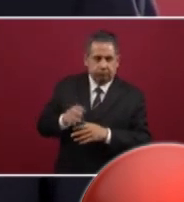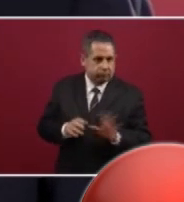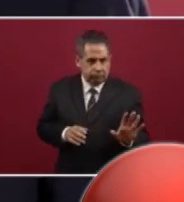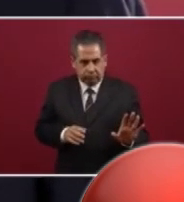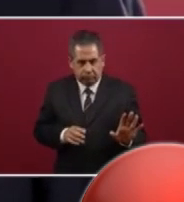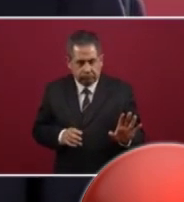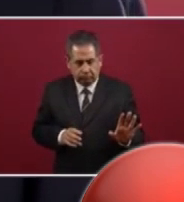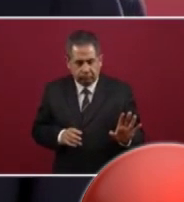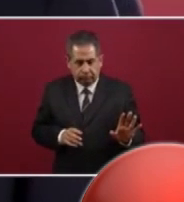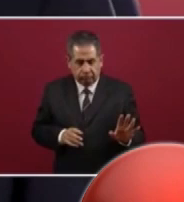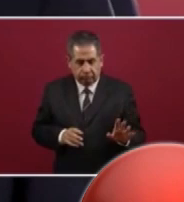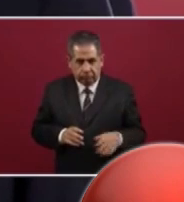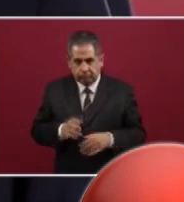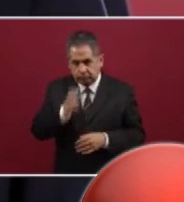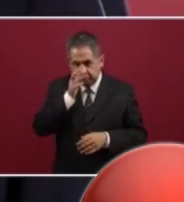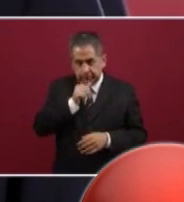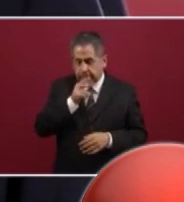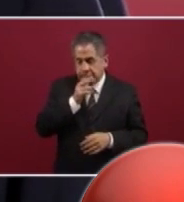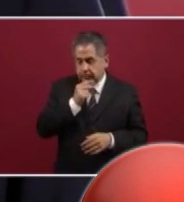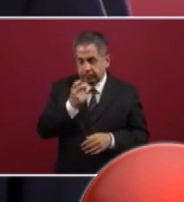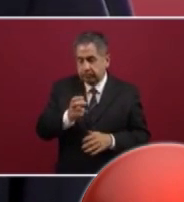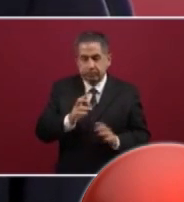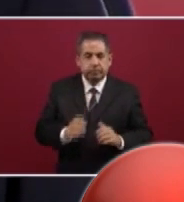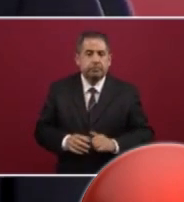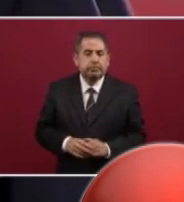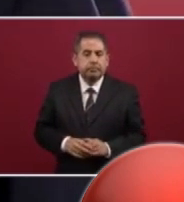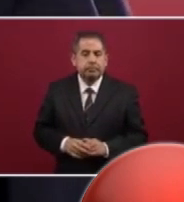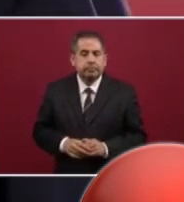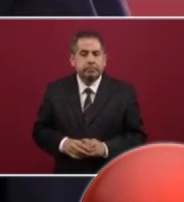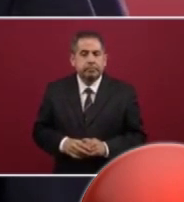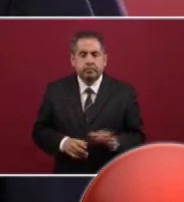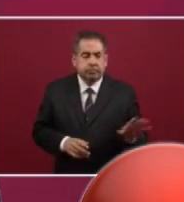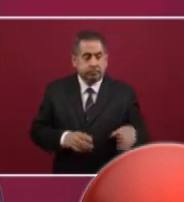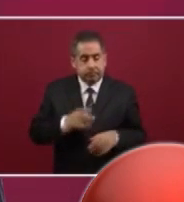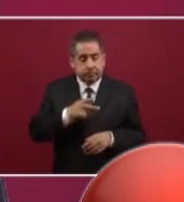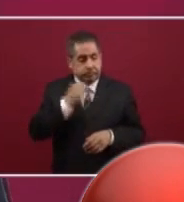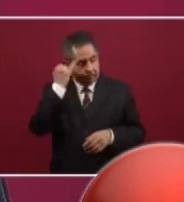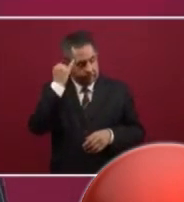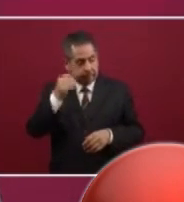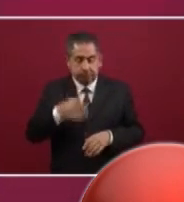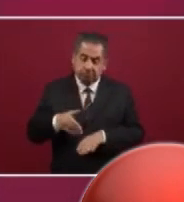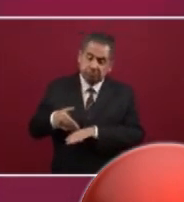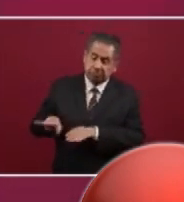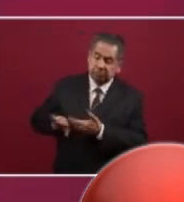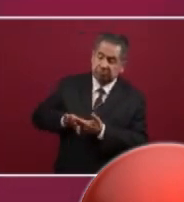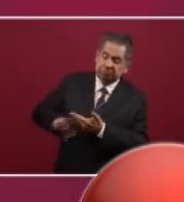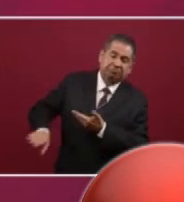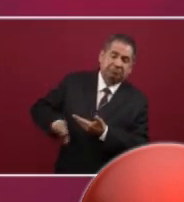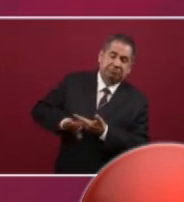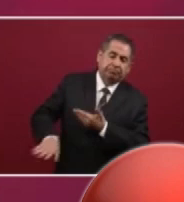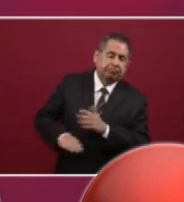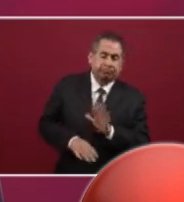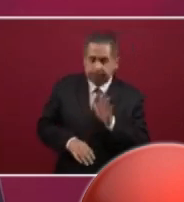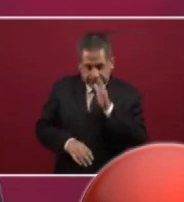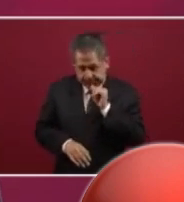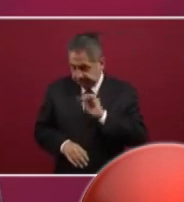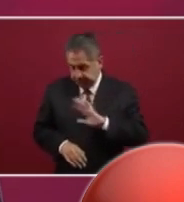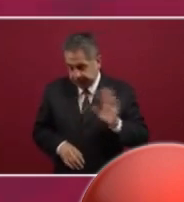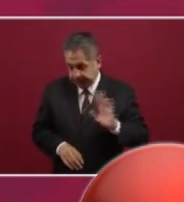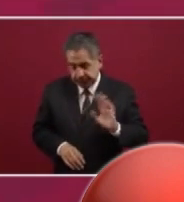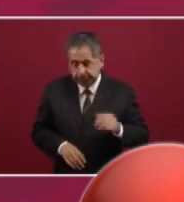Nosotros no podemos darle entrada a esa concepción de rechazo a